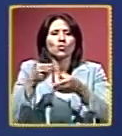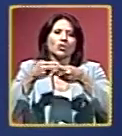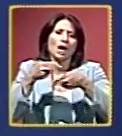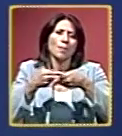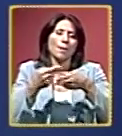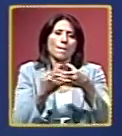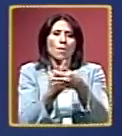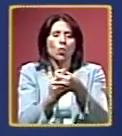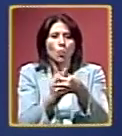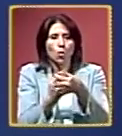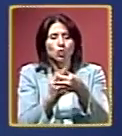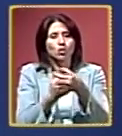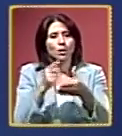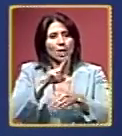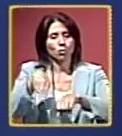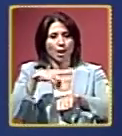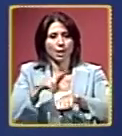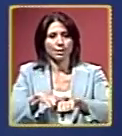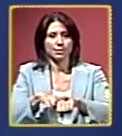monopolios naturales.